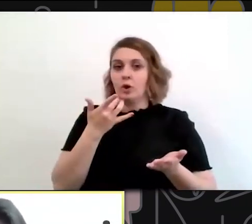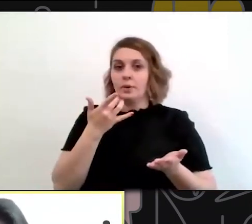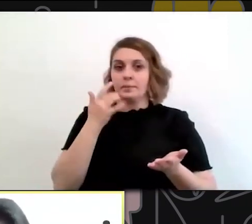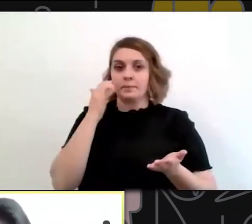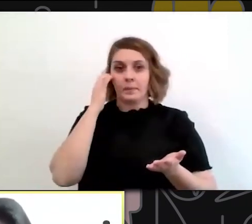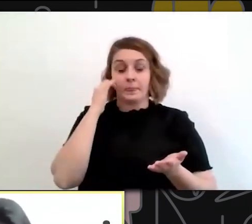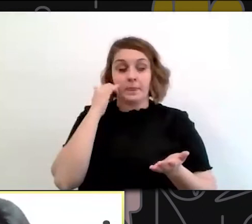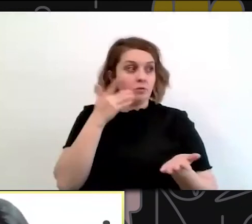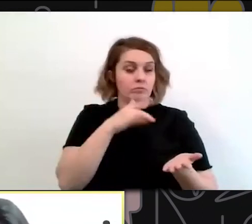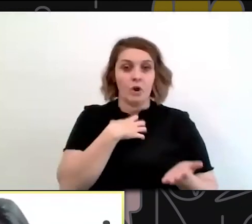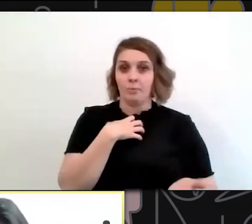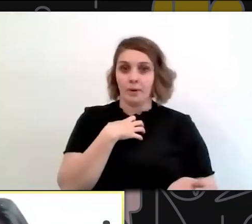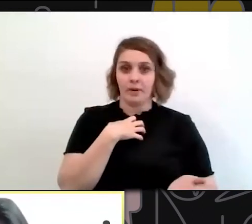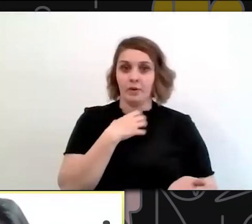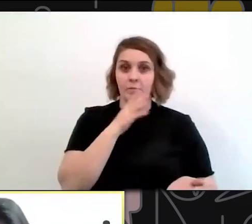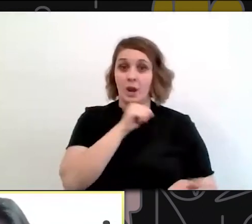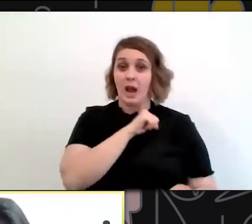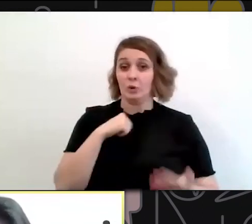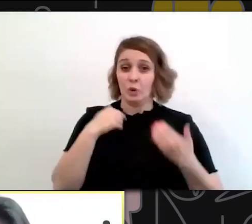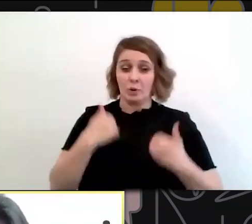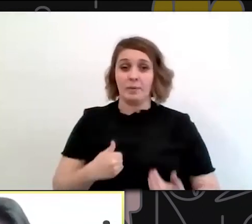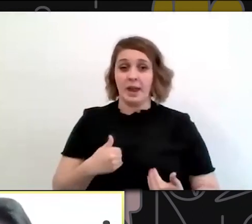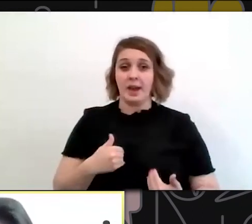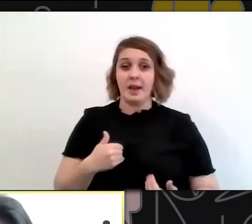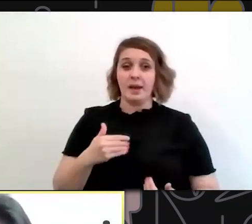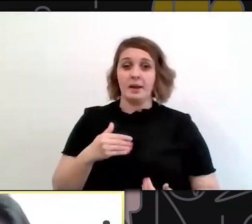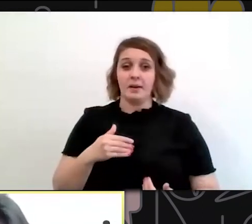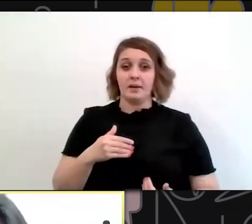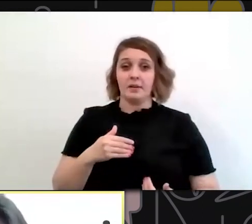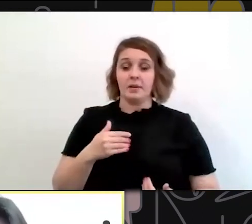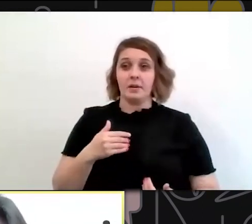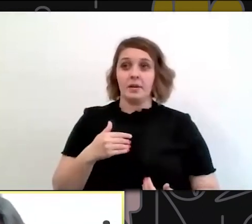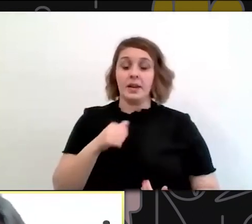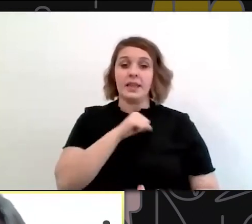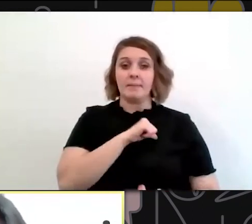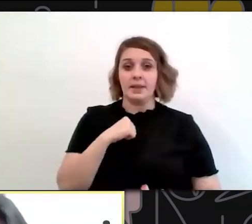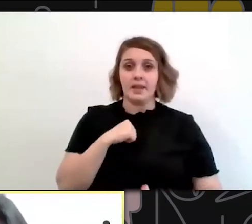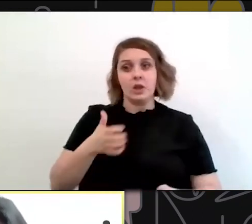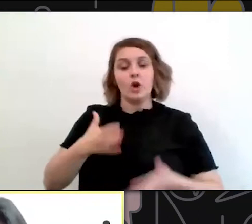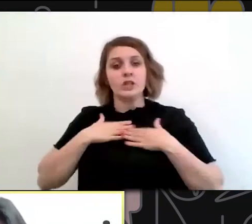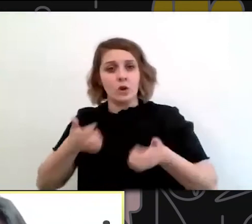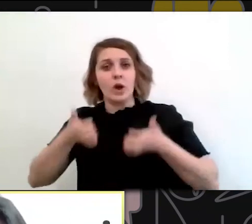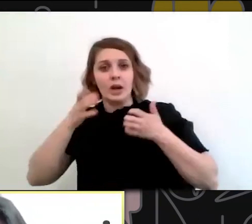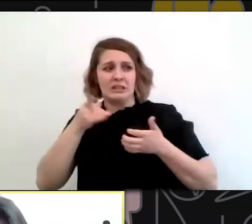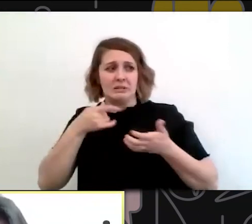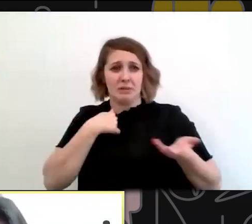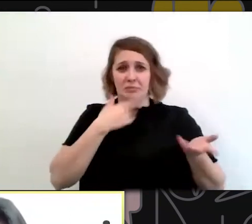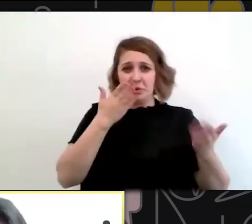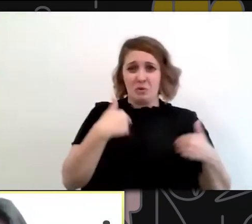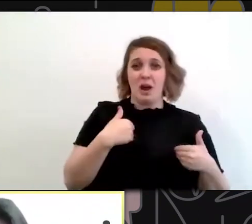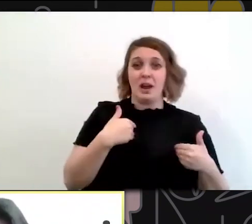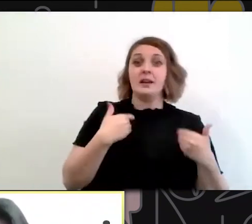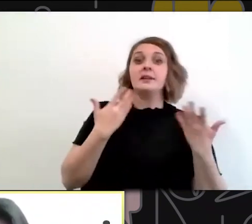no podría, porque perdería autonomía y dependencia, aunque ganara salud, ¿no? Que eso también hay que tenerlo en cuenta.